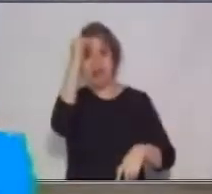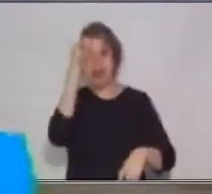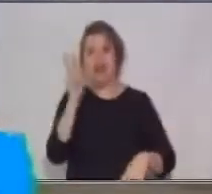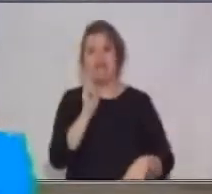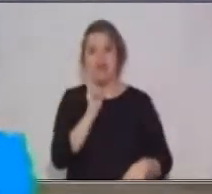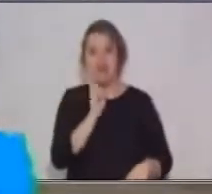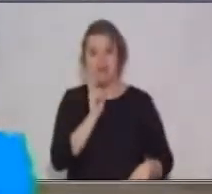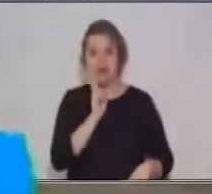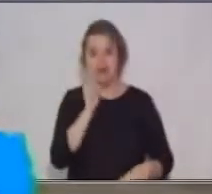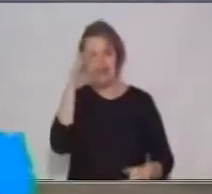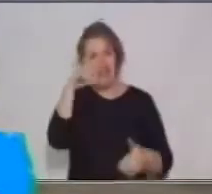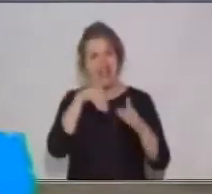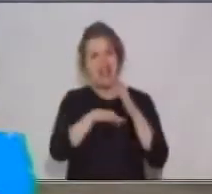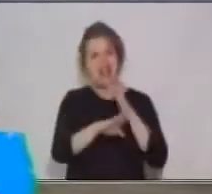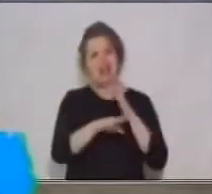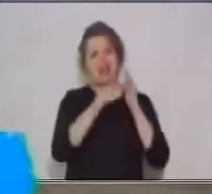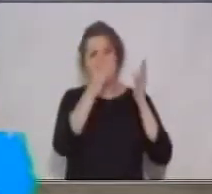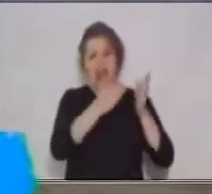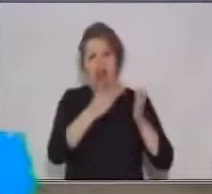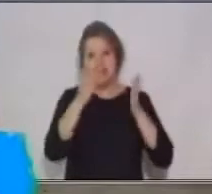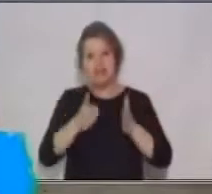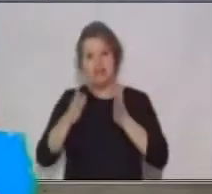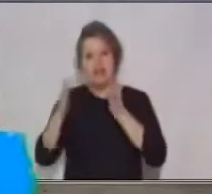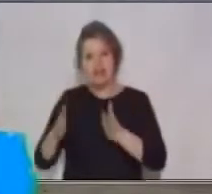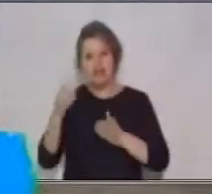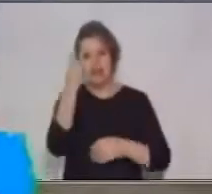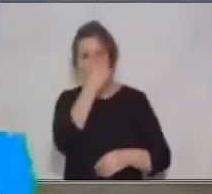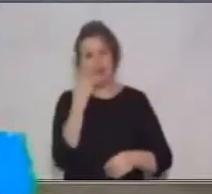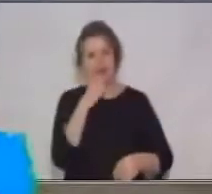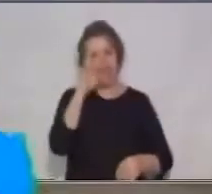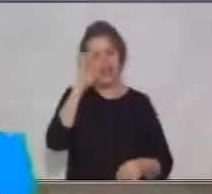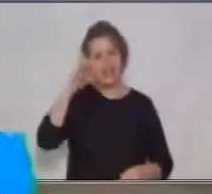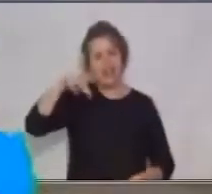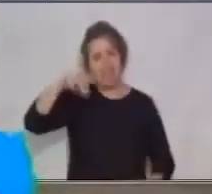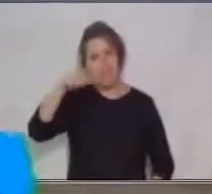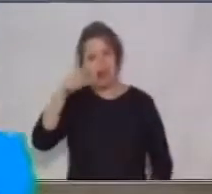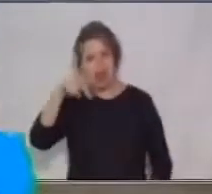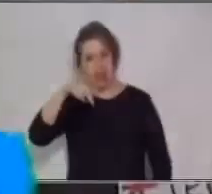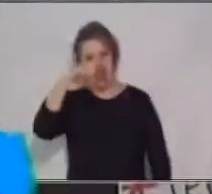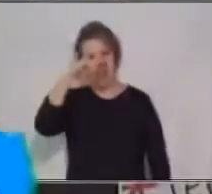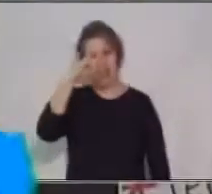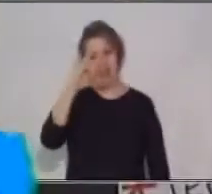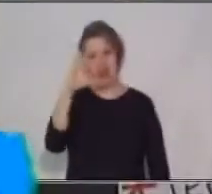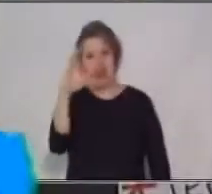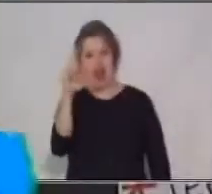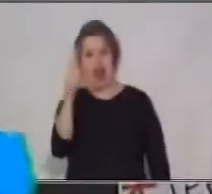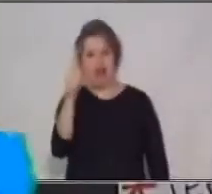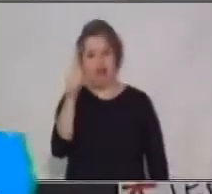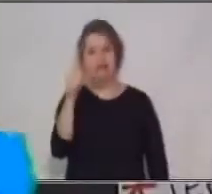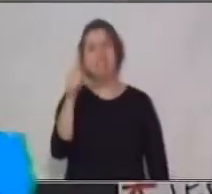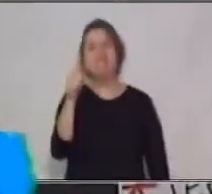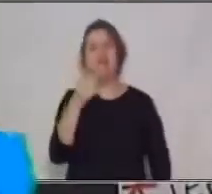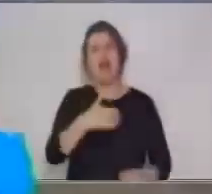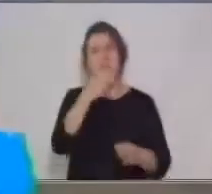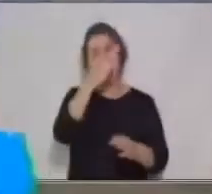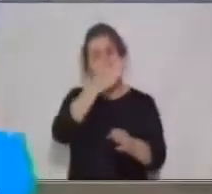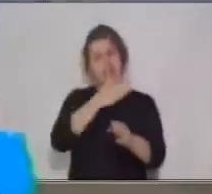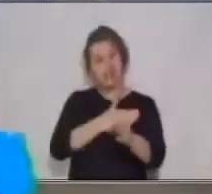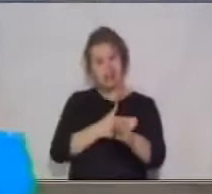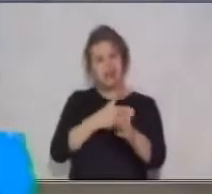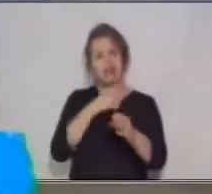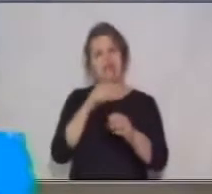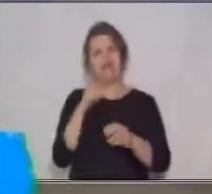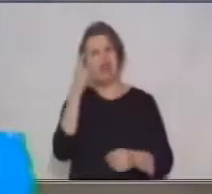identificar dentro de su clasificación semántica. Pero antes de hacer esa clasificación, quiero que nosotros pongamos